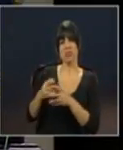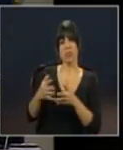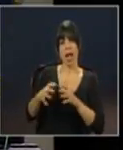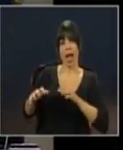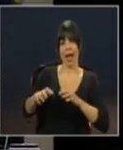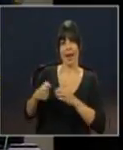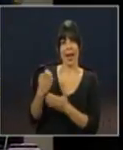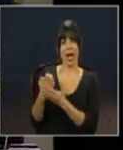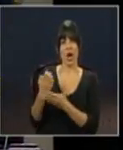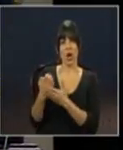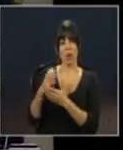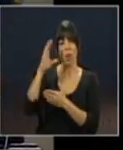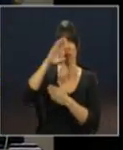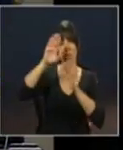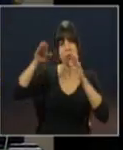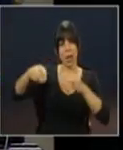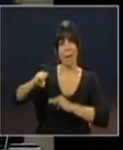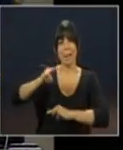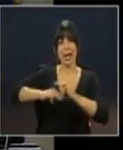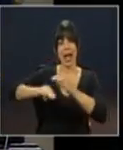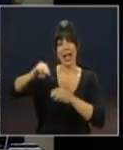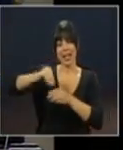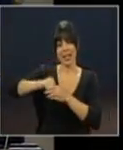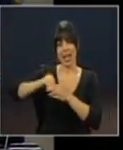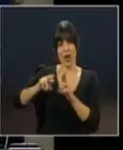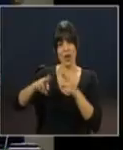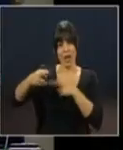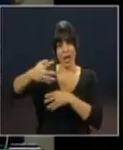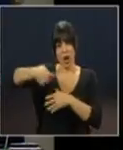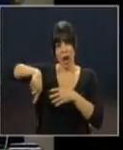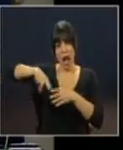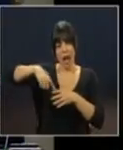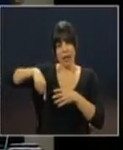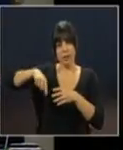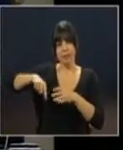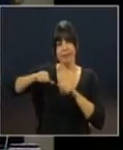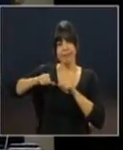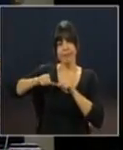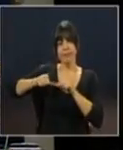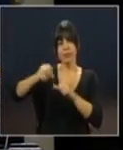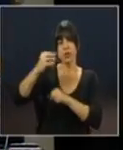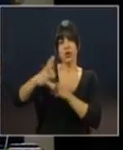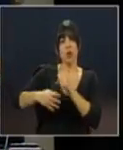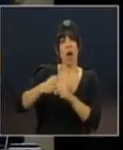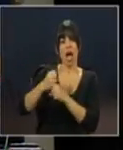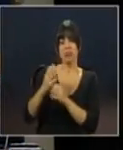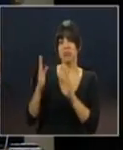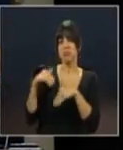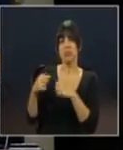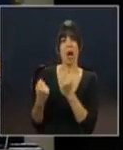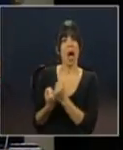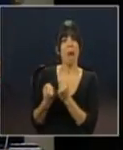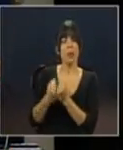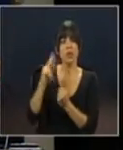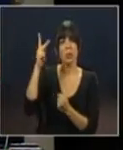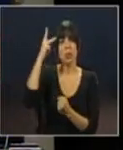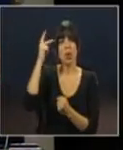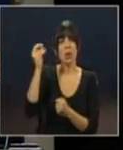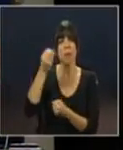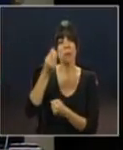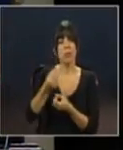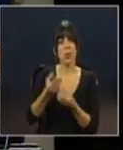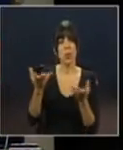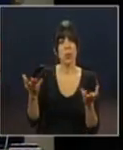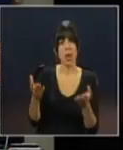actividades económicas dirigidas al mercado interno o regional, ha permanecido durante años desprovisto del apoyo de políticas públicas que